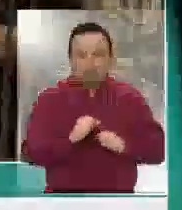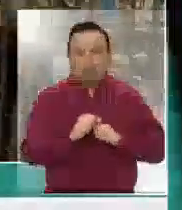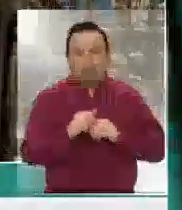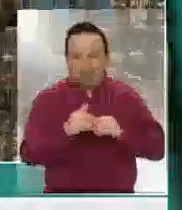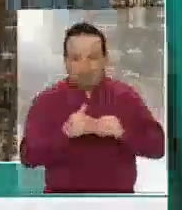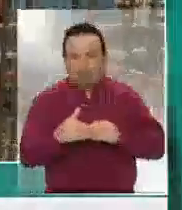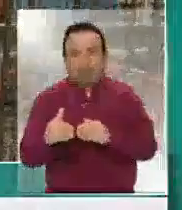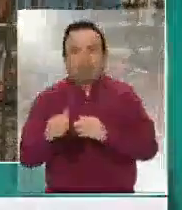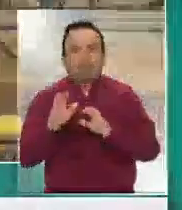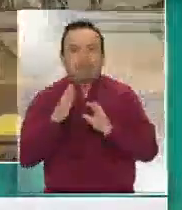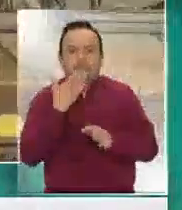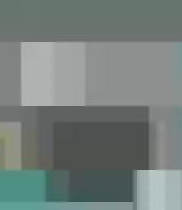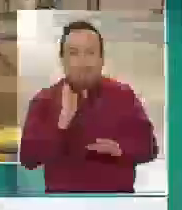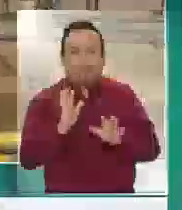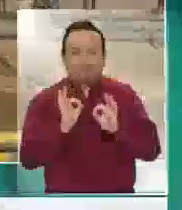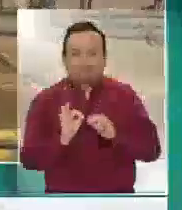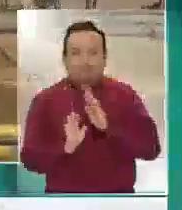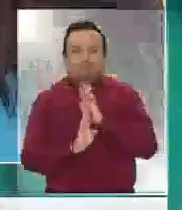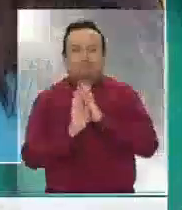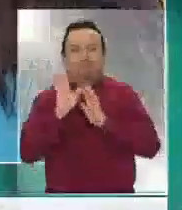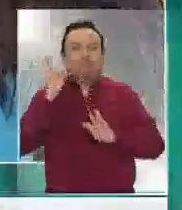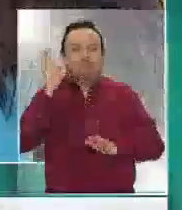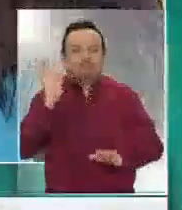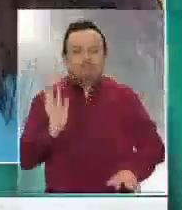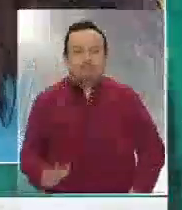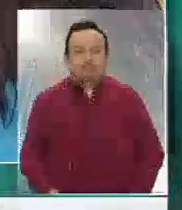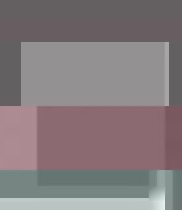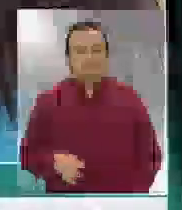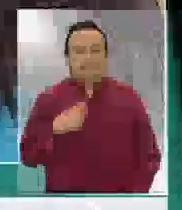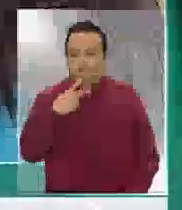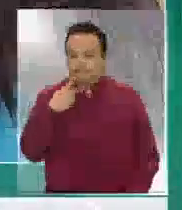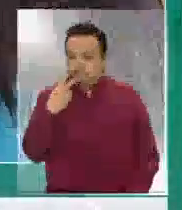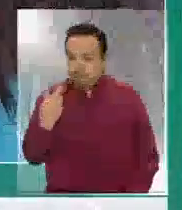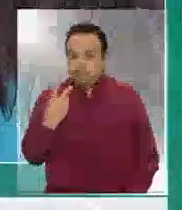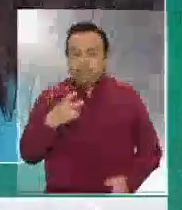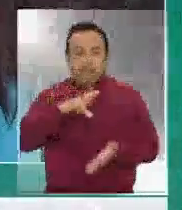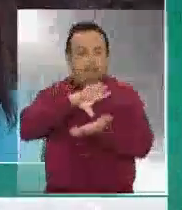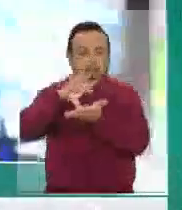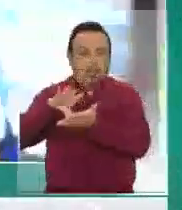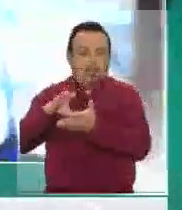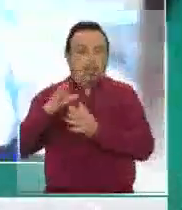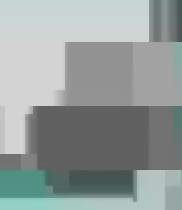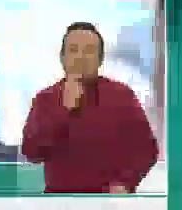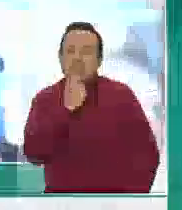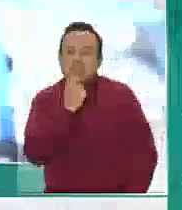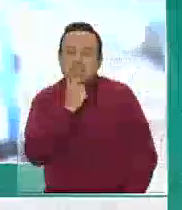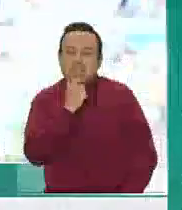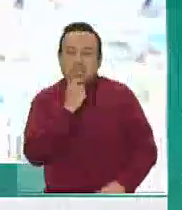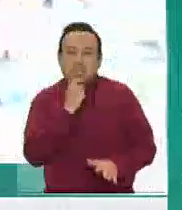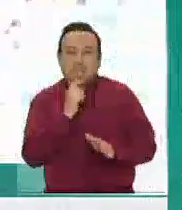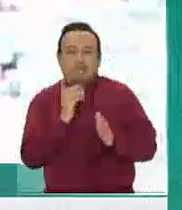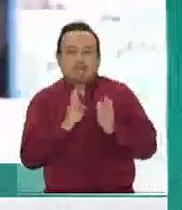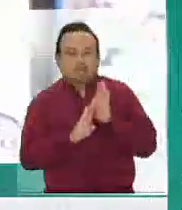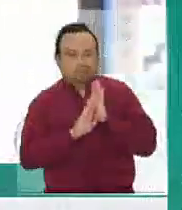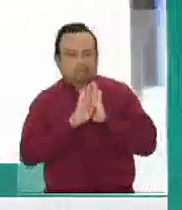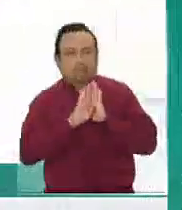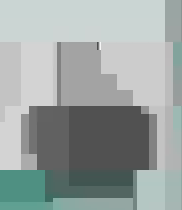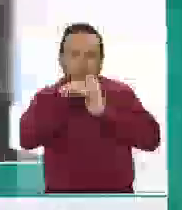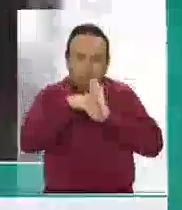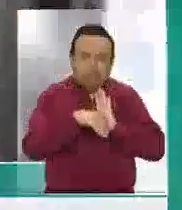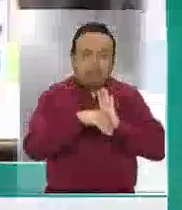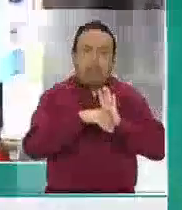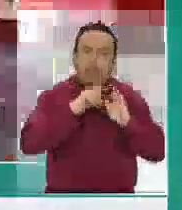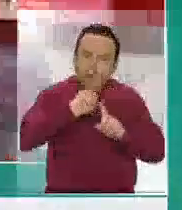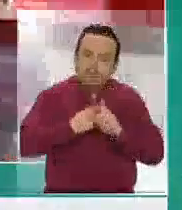Imagínese en esa economía o en países que han retrocedido, en algún momento pasó con Inglaterra, países que dicen, mira, vamos a ir